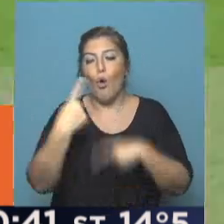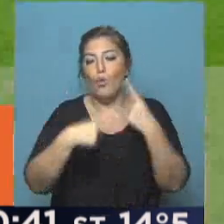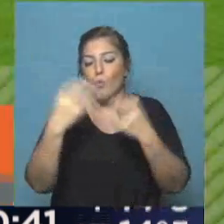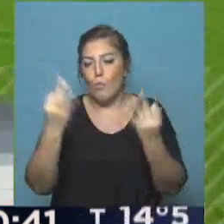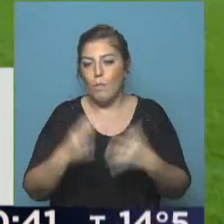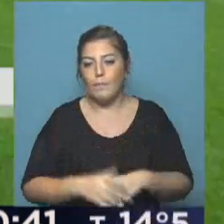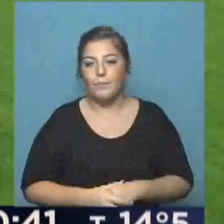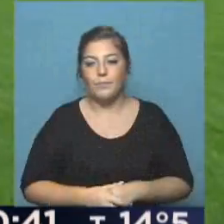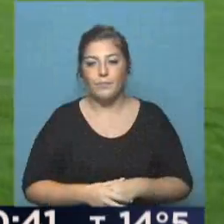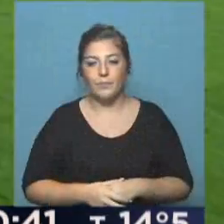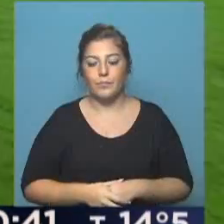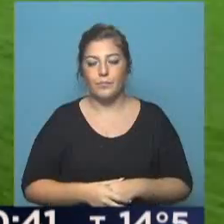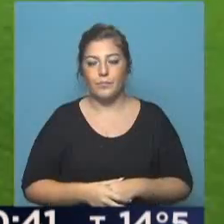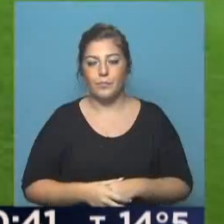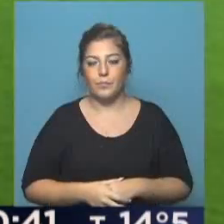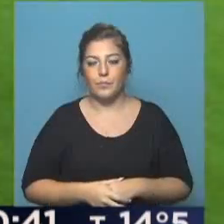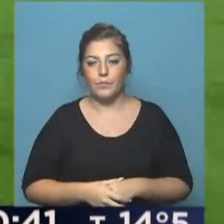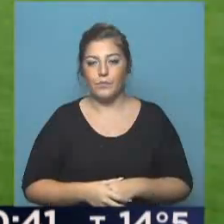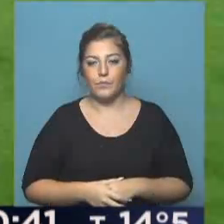bien.